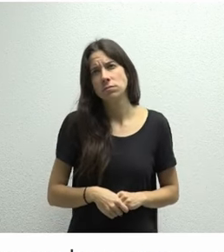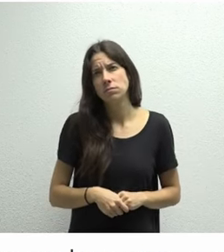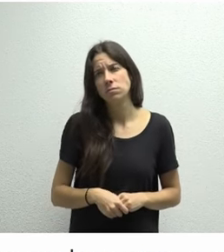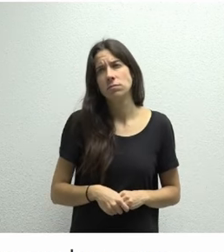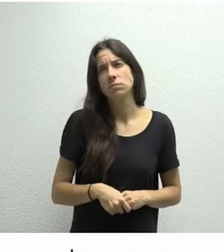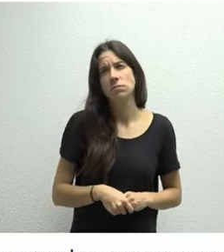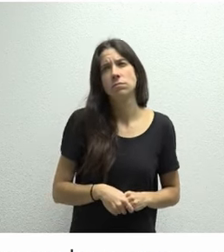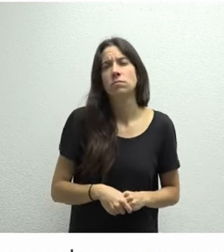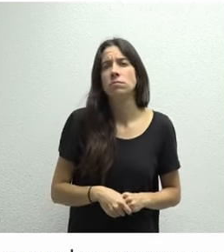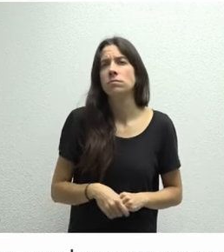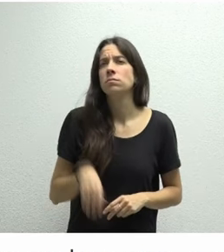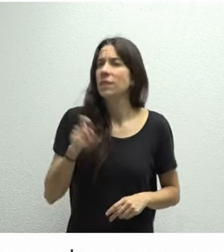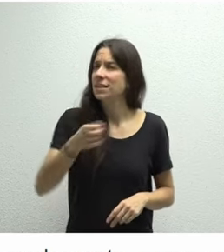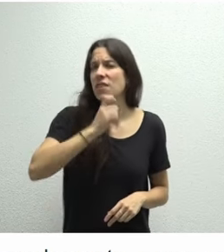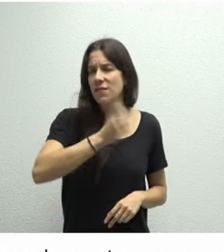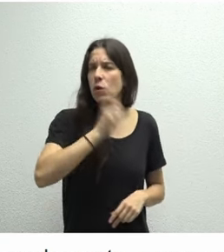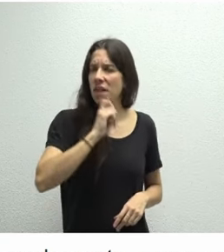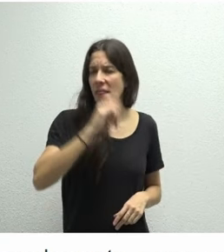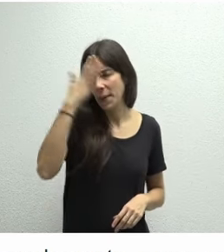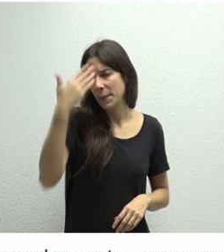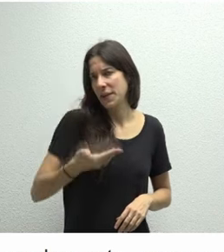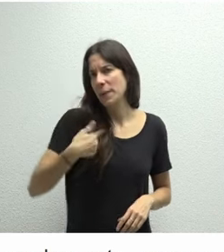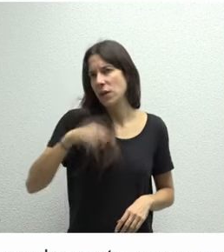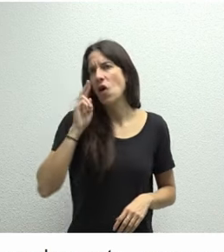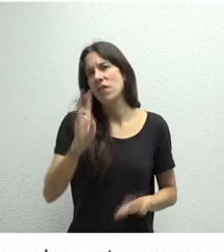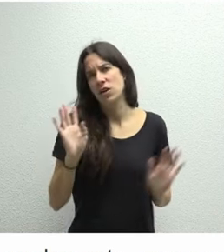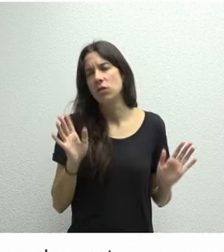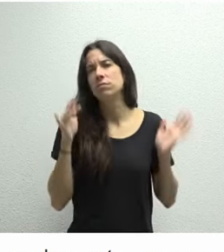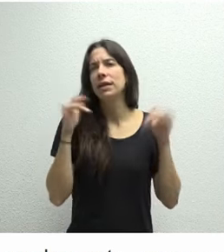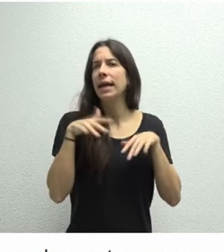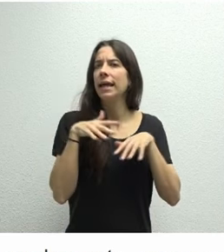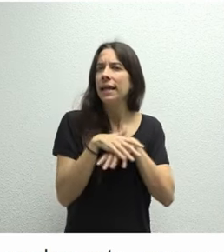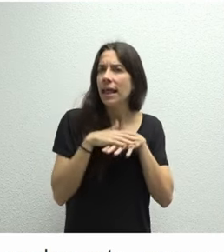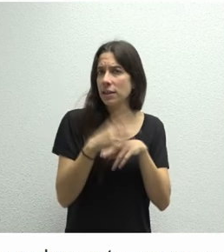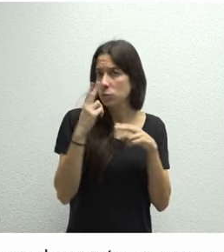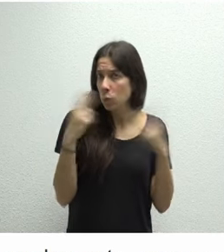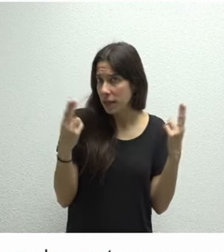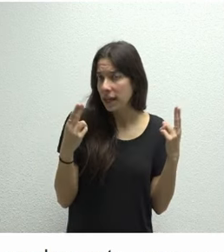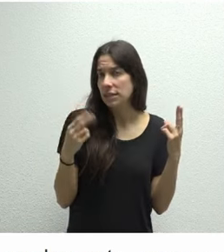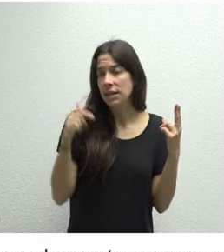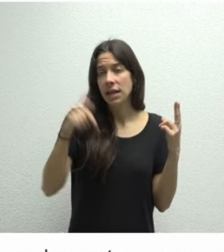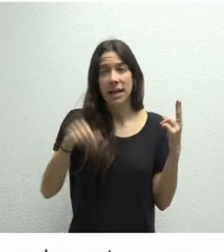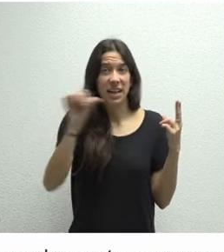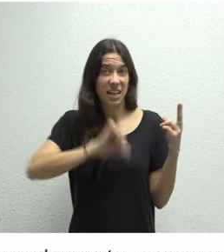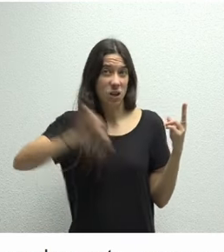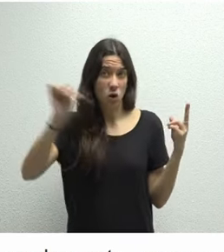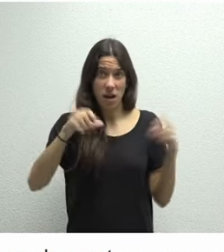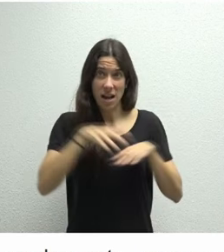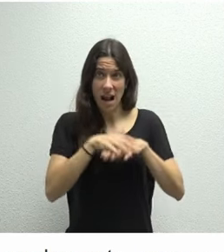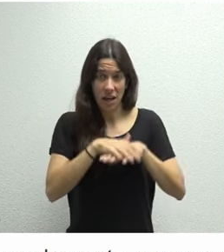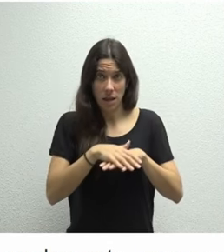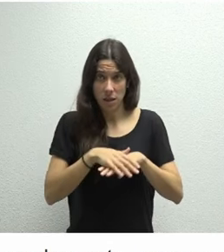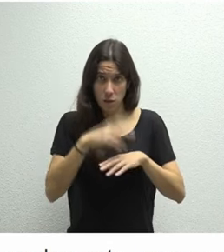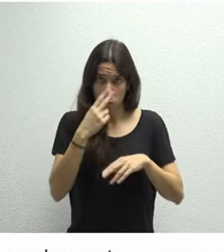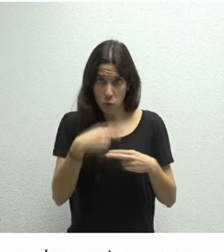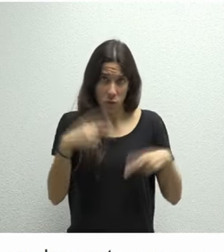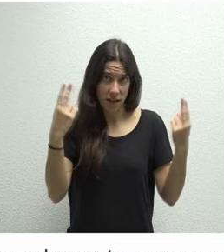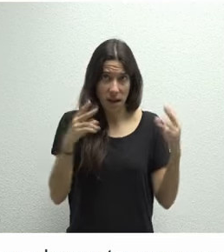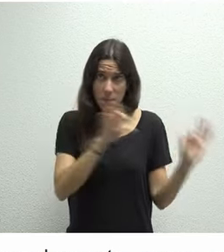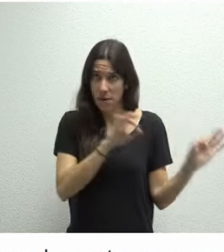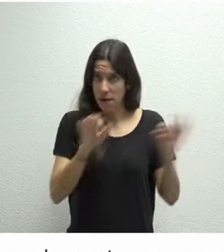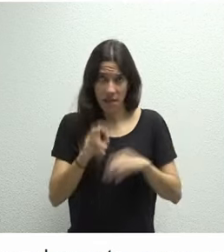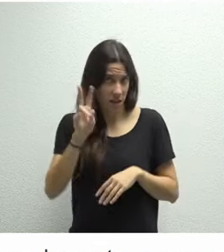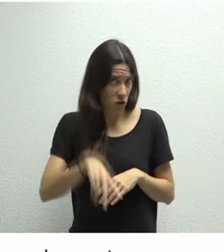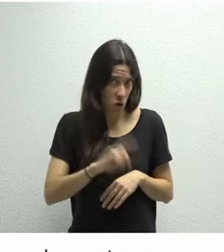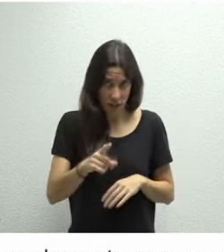dificultad que veo no que las redes públicas no están en La Rioja la red pública evidentemente no está preparada de